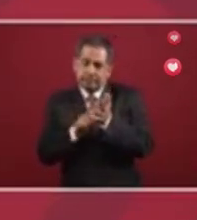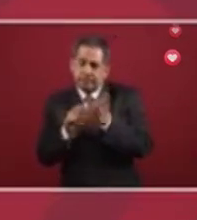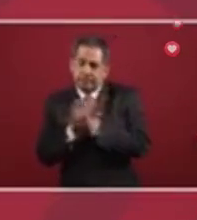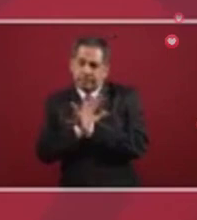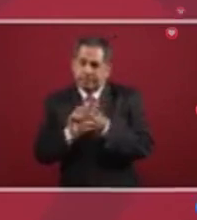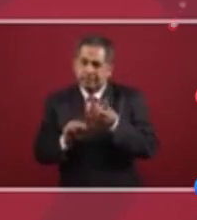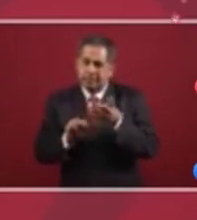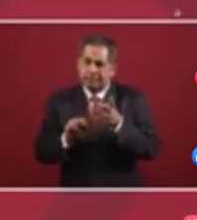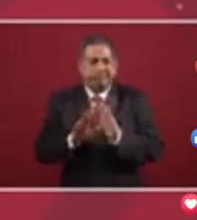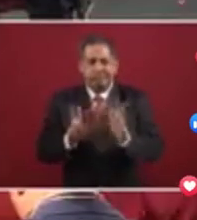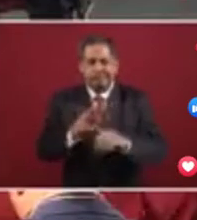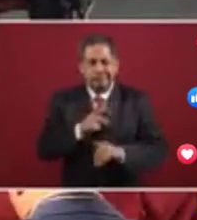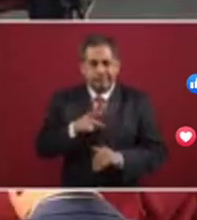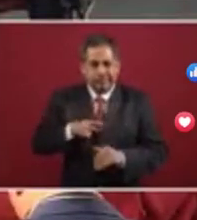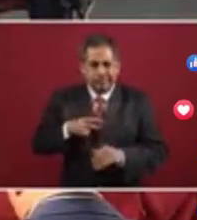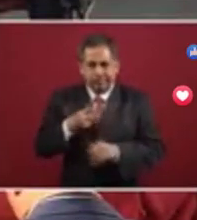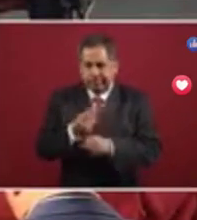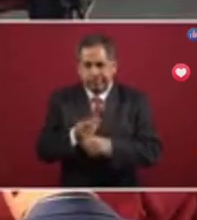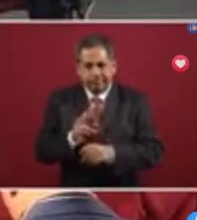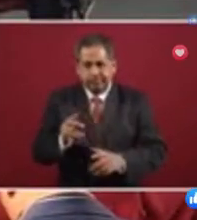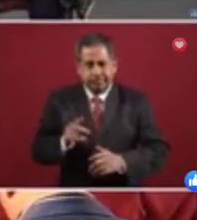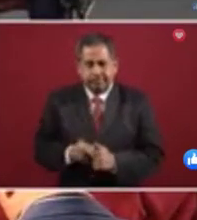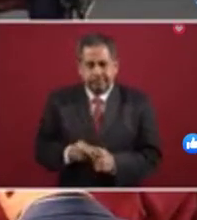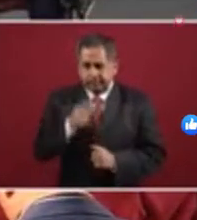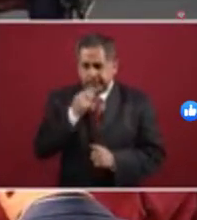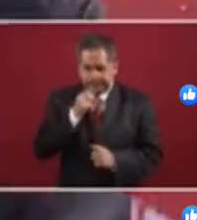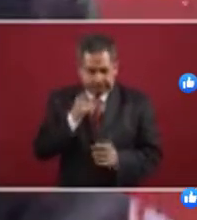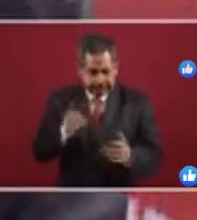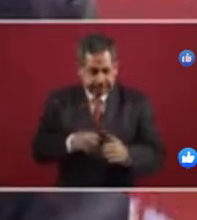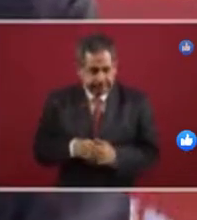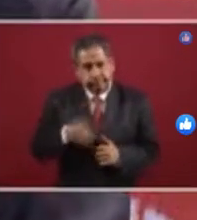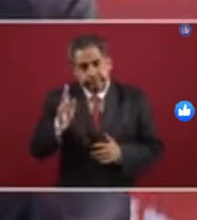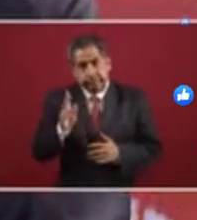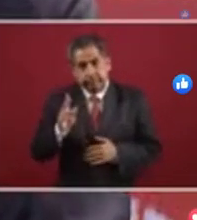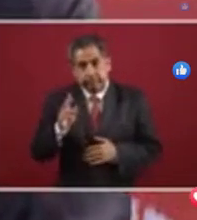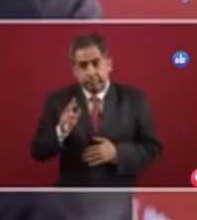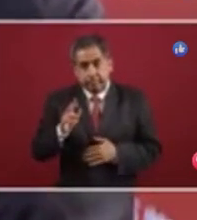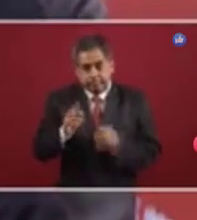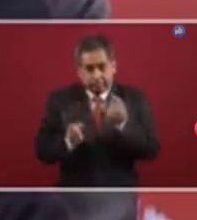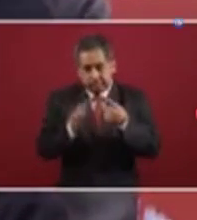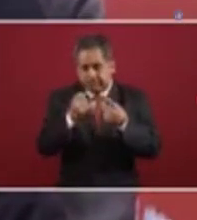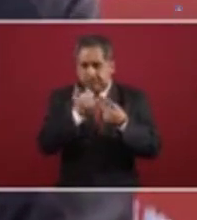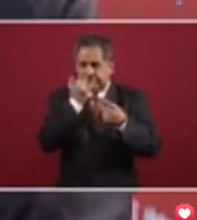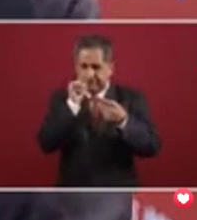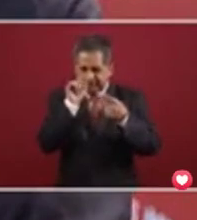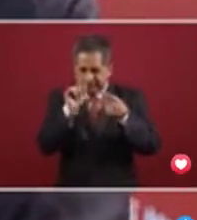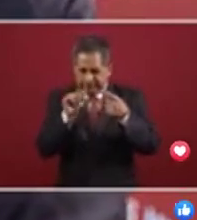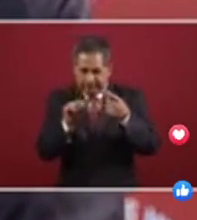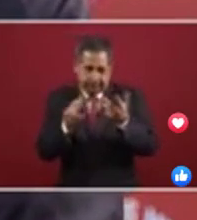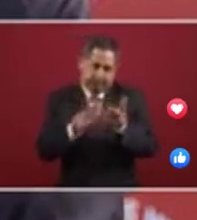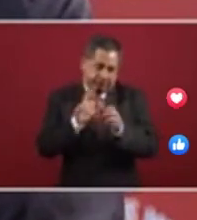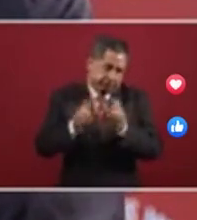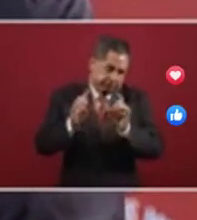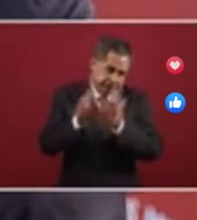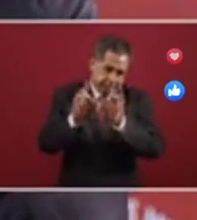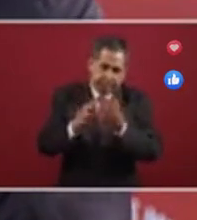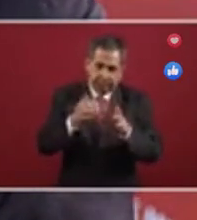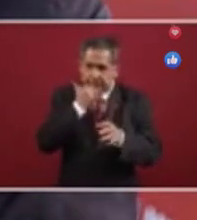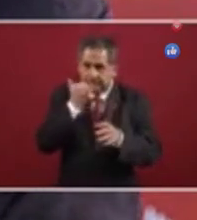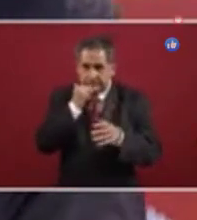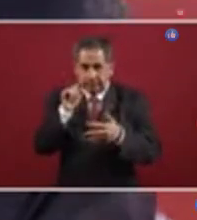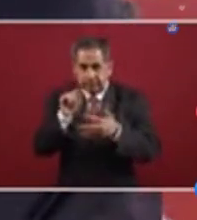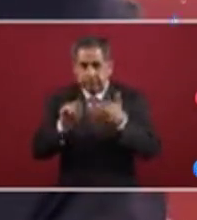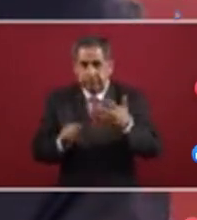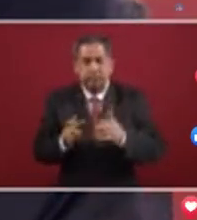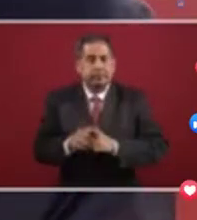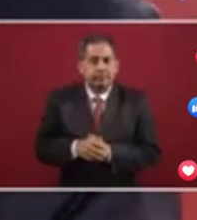Ya no debe utilizarse. Pero si se nos fueron errores, pues es natural.